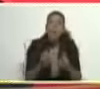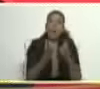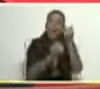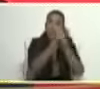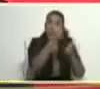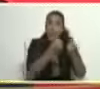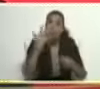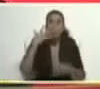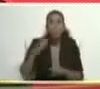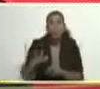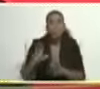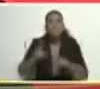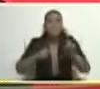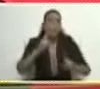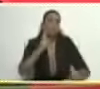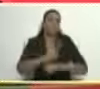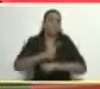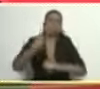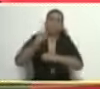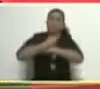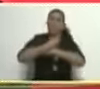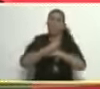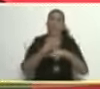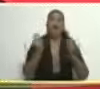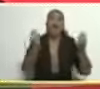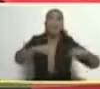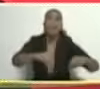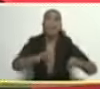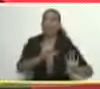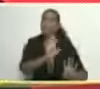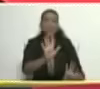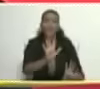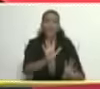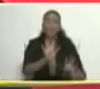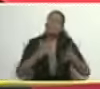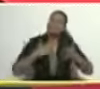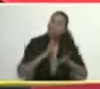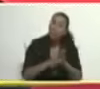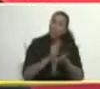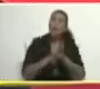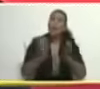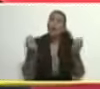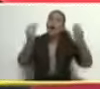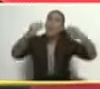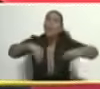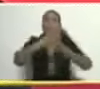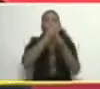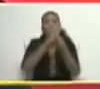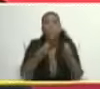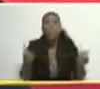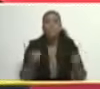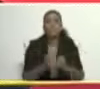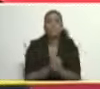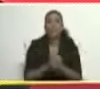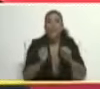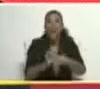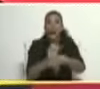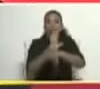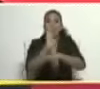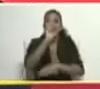financiera sin imposiciones ni condiciones que atenten contra la dignidad y la soberanía de los pueblos. El ALBA